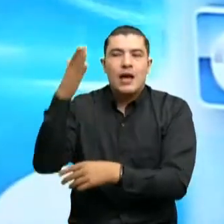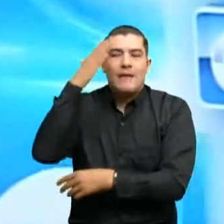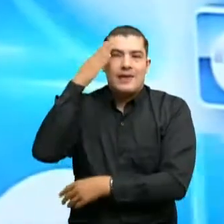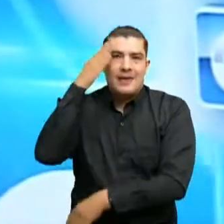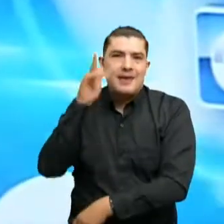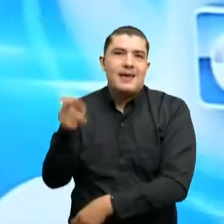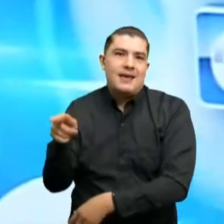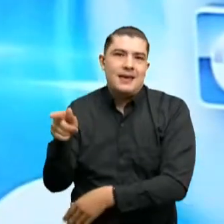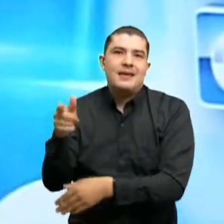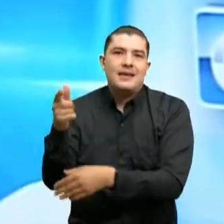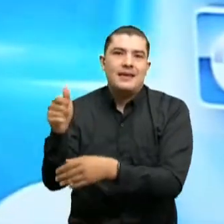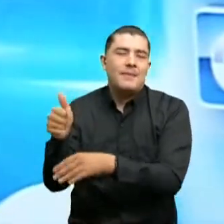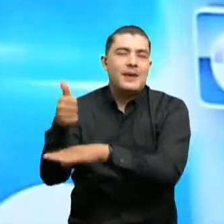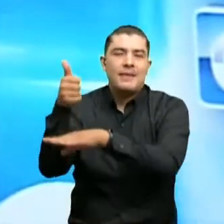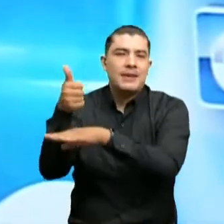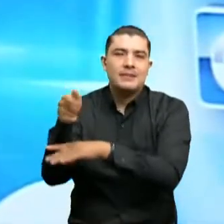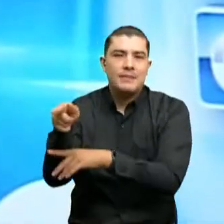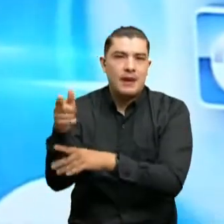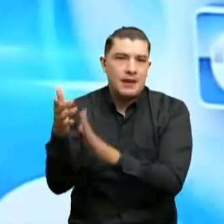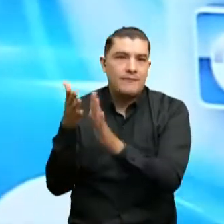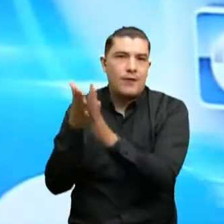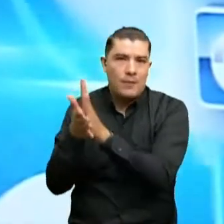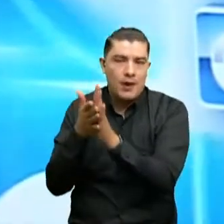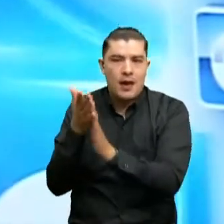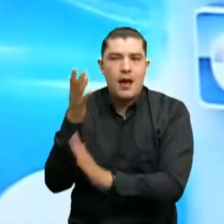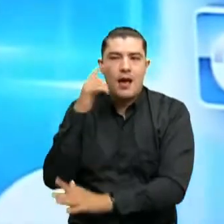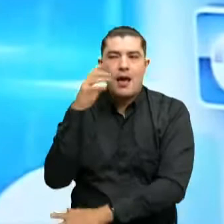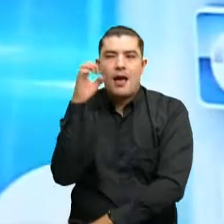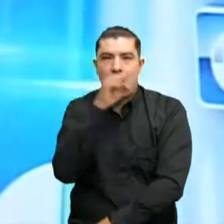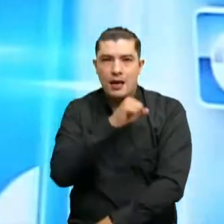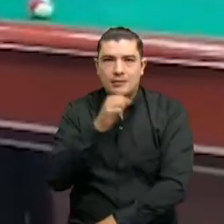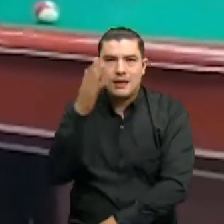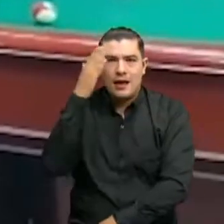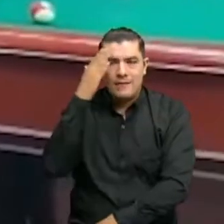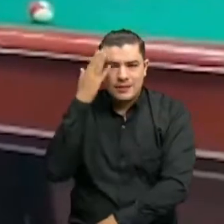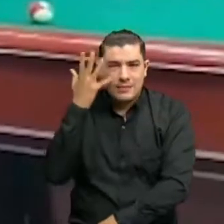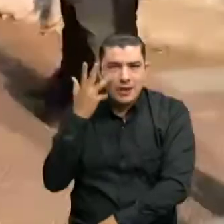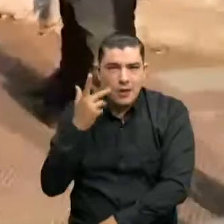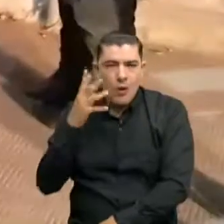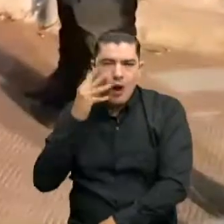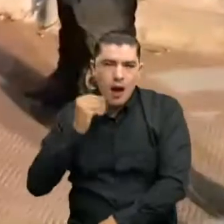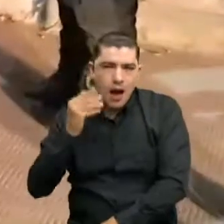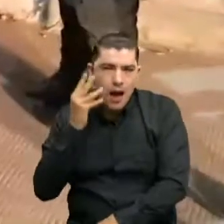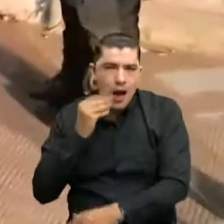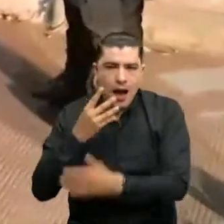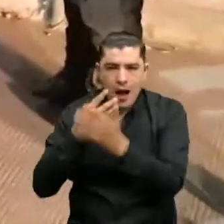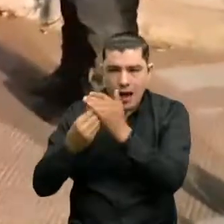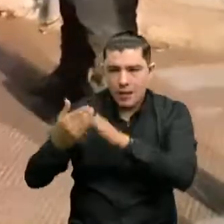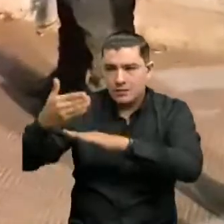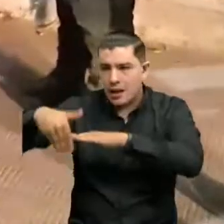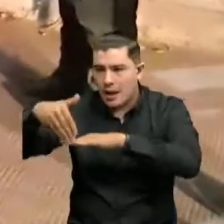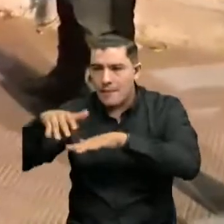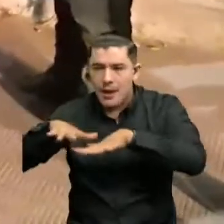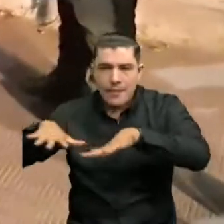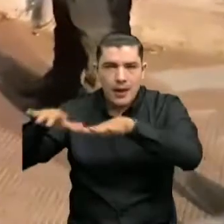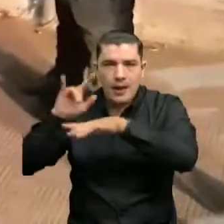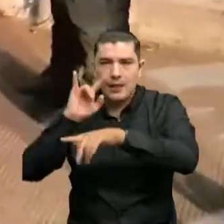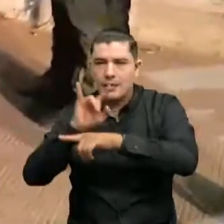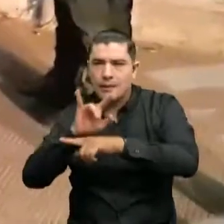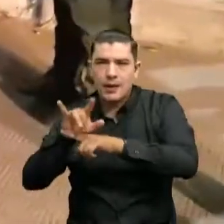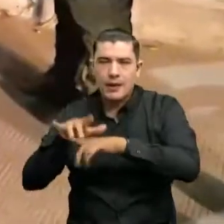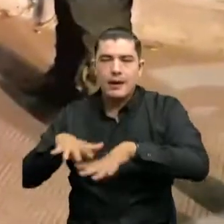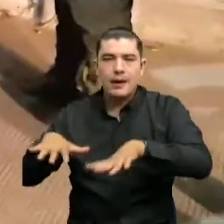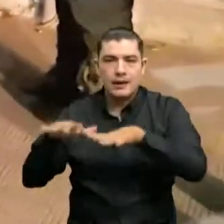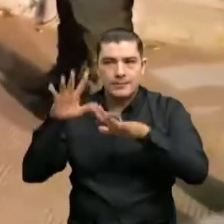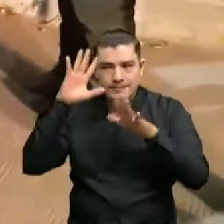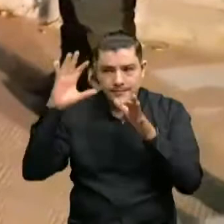ellos son los que viven el día a día y con ese insumo tan importante estructuramos cada